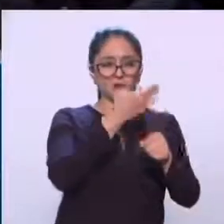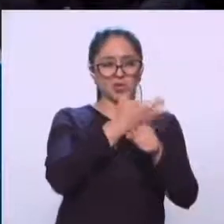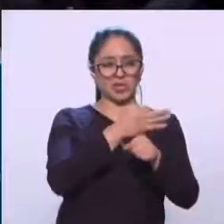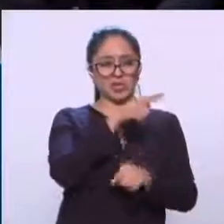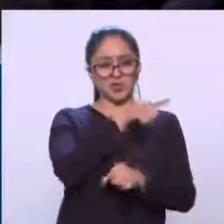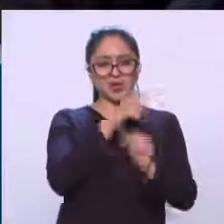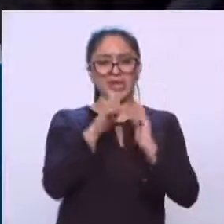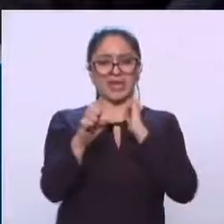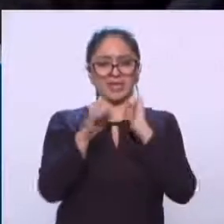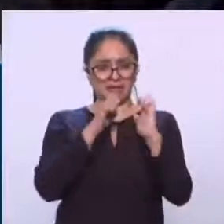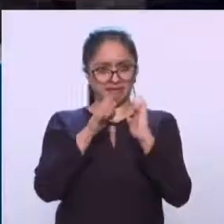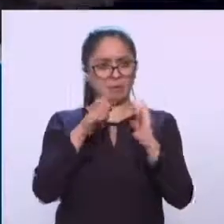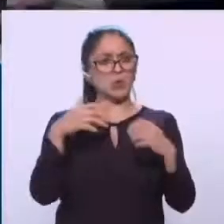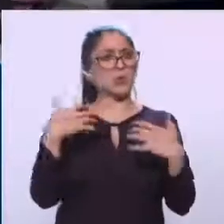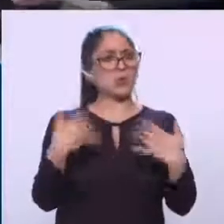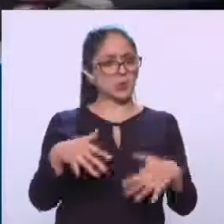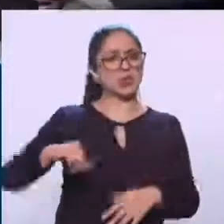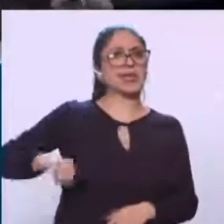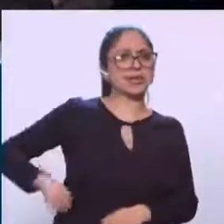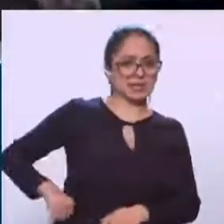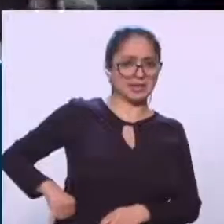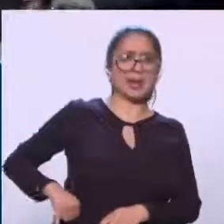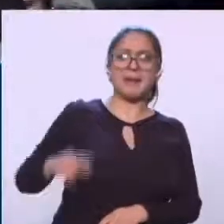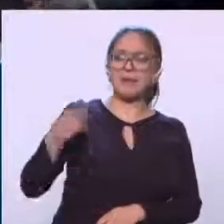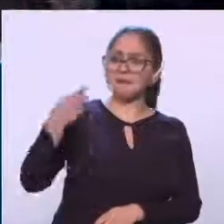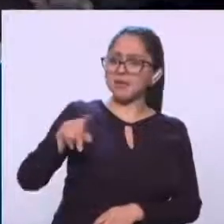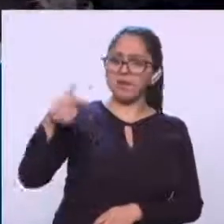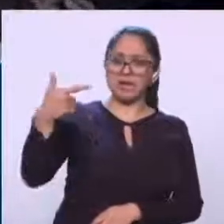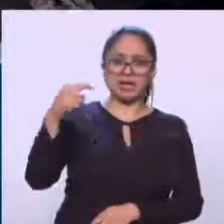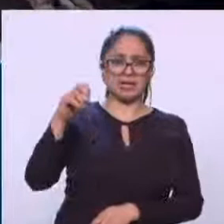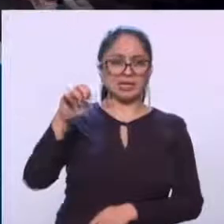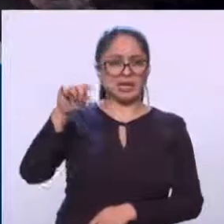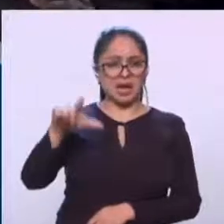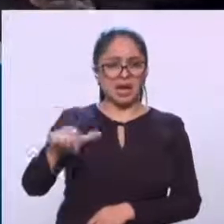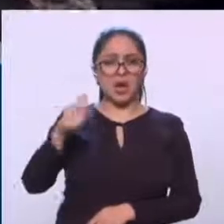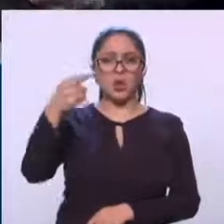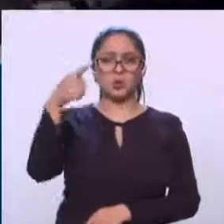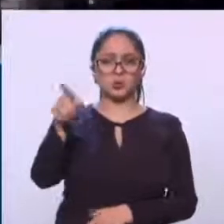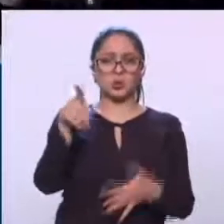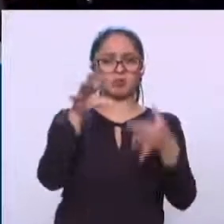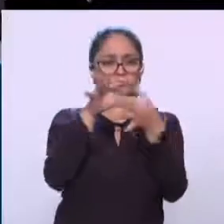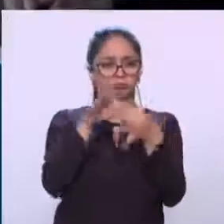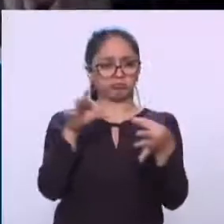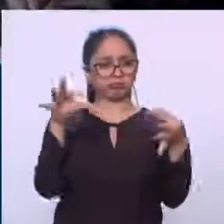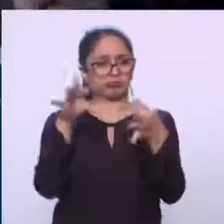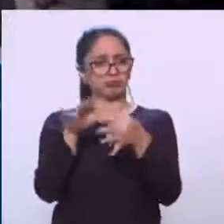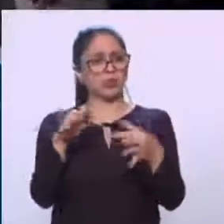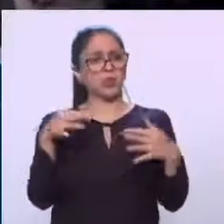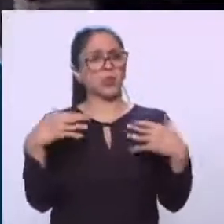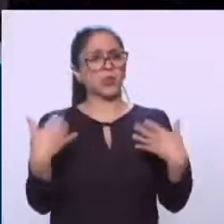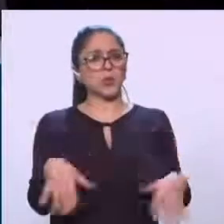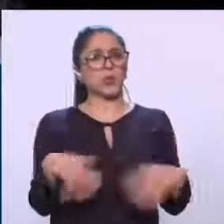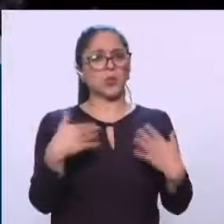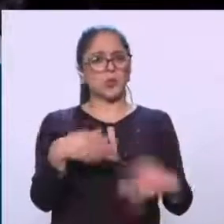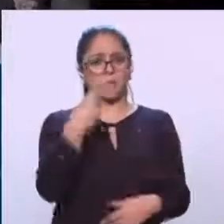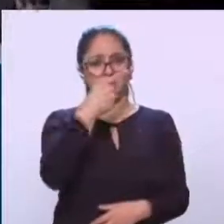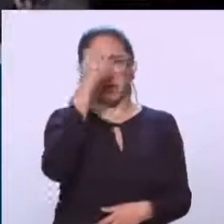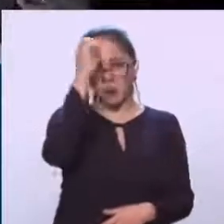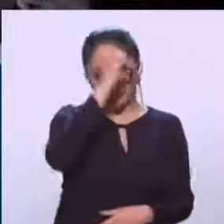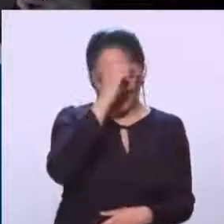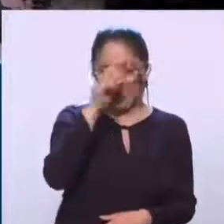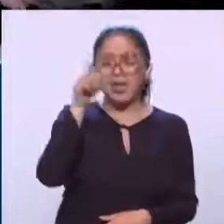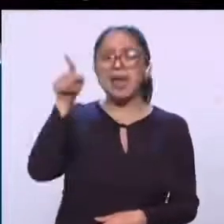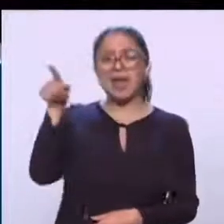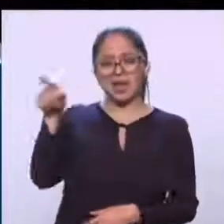interesante la propia Gisela, porque es una mujer con mucho criterio al final, o sea, habla de los